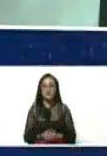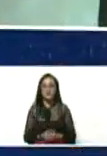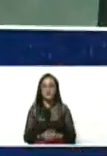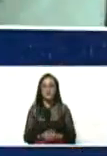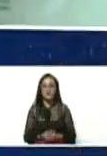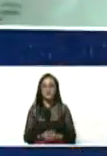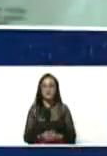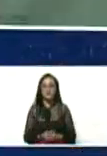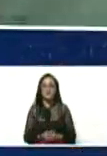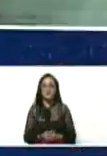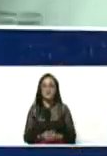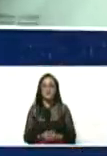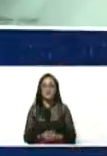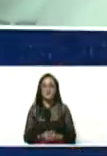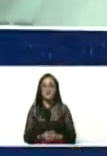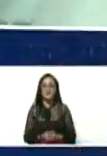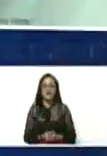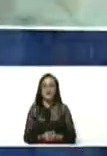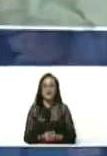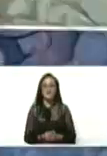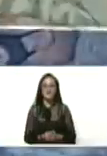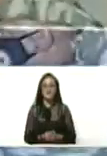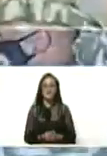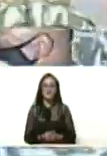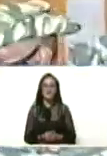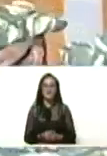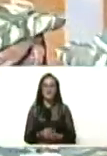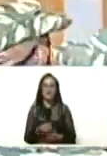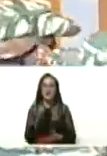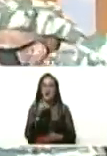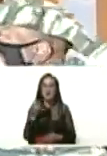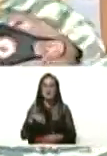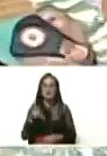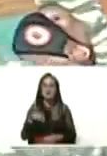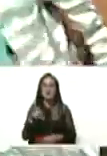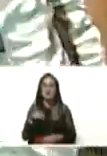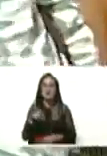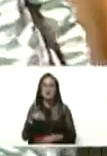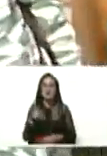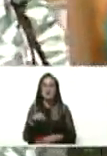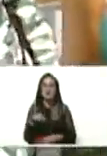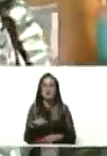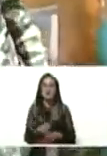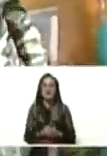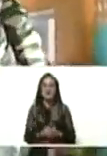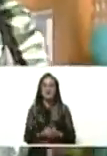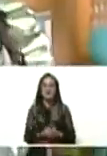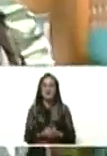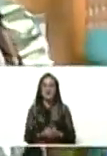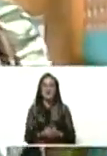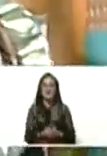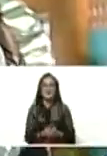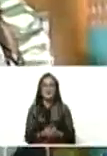miliciano alto, chico. Sin necesidad de escalera, mira. Mira, aquí te faltó.